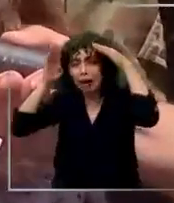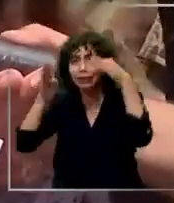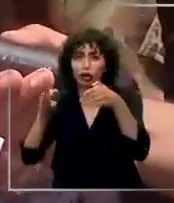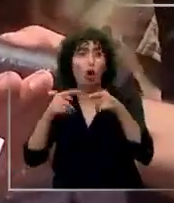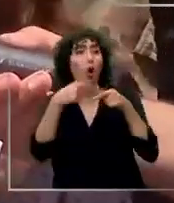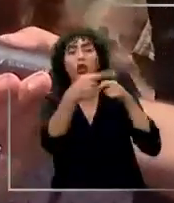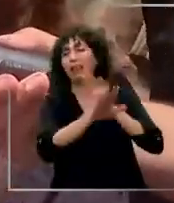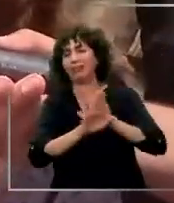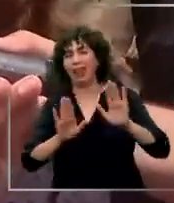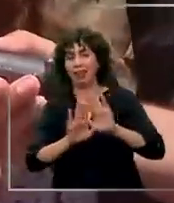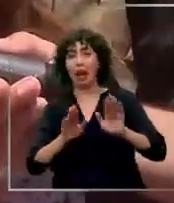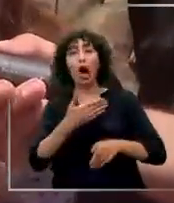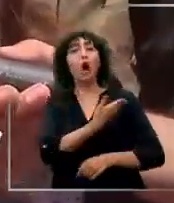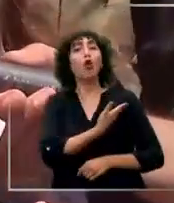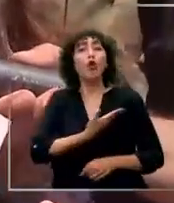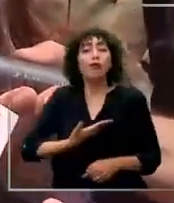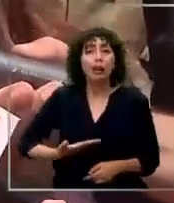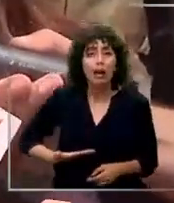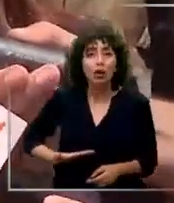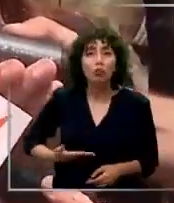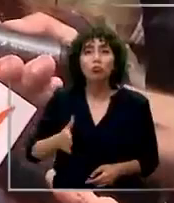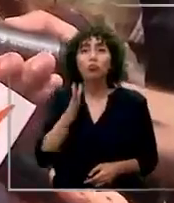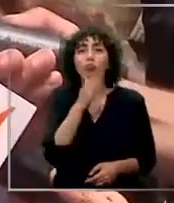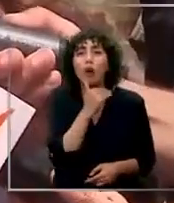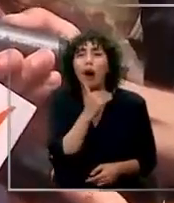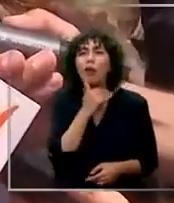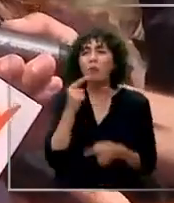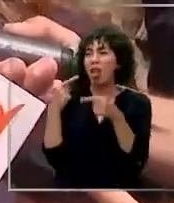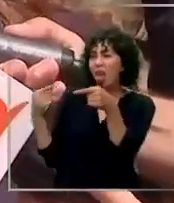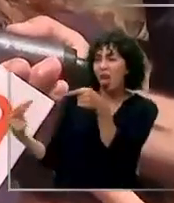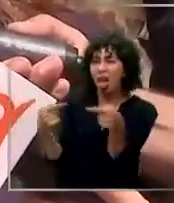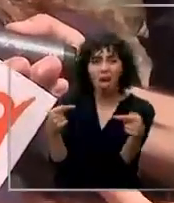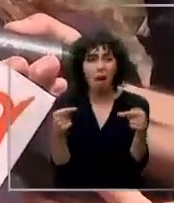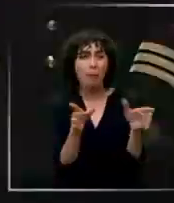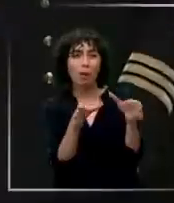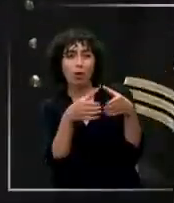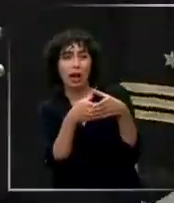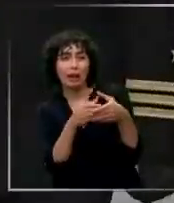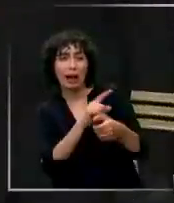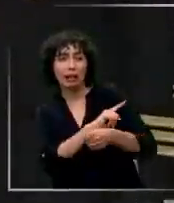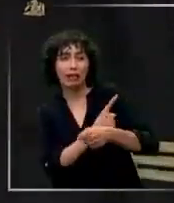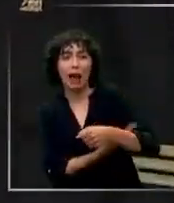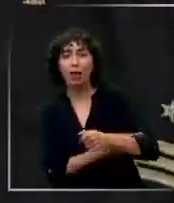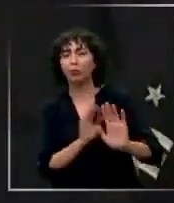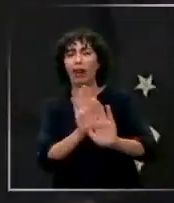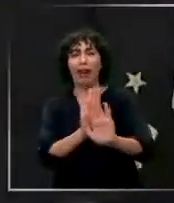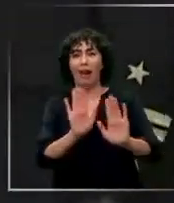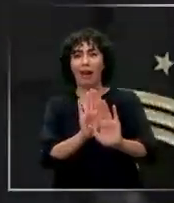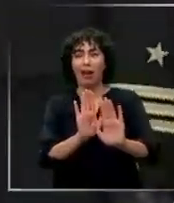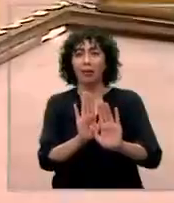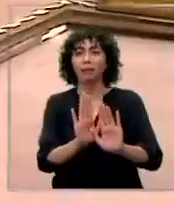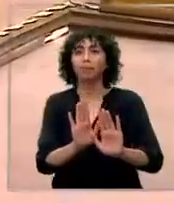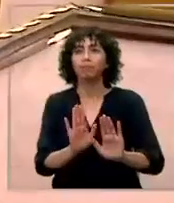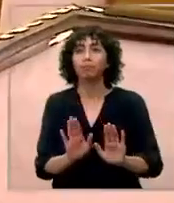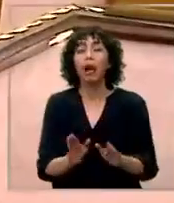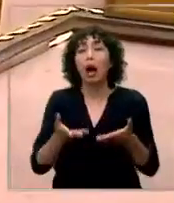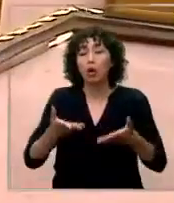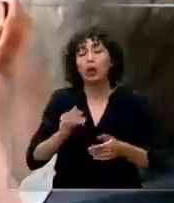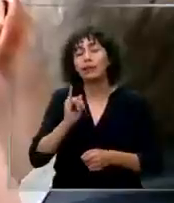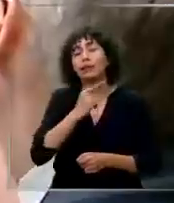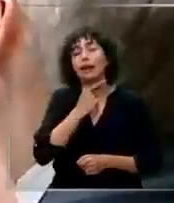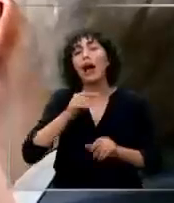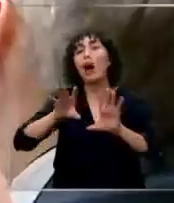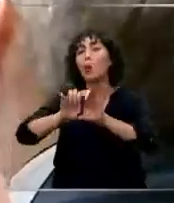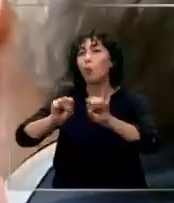otra. De parte del gobierno no hay ni gallitos políticos, ni con ningún poder del Estado. Y por eso se espera que esta vez sí se genere un consenso